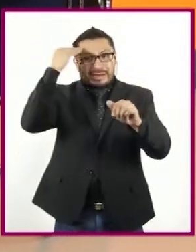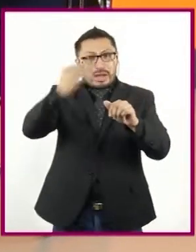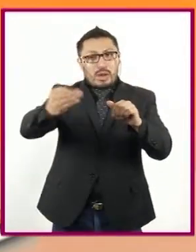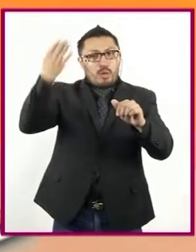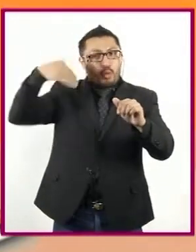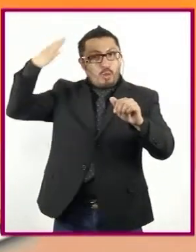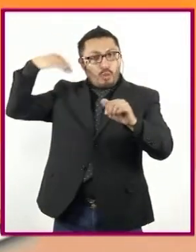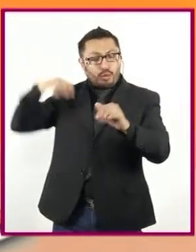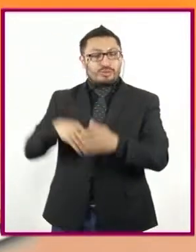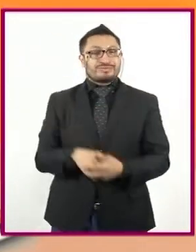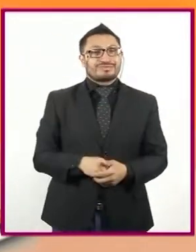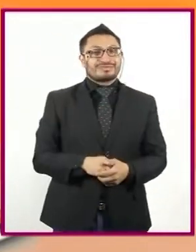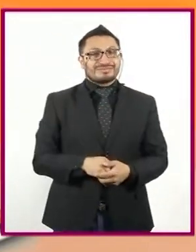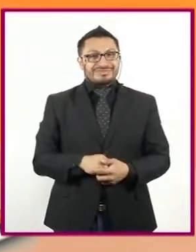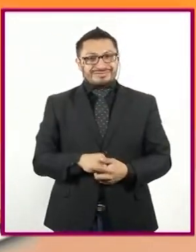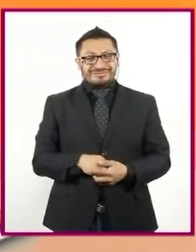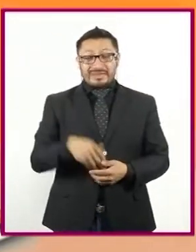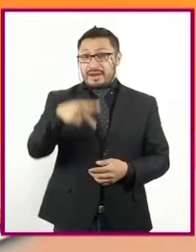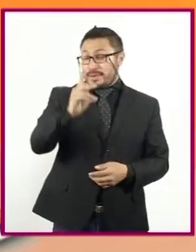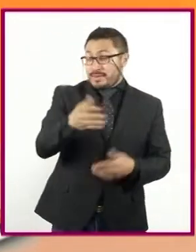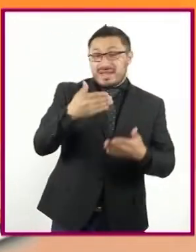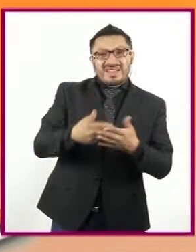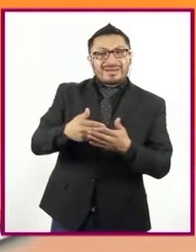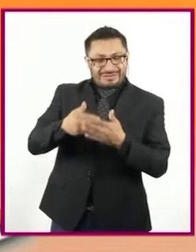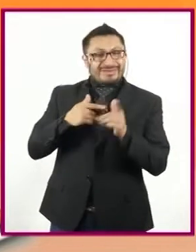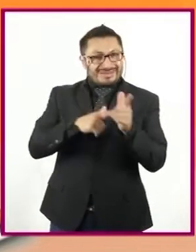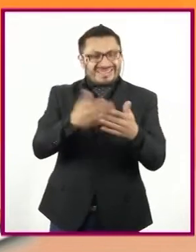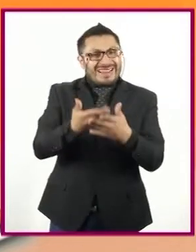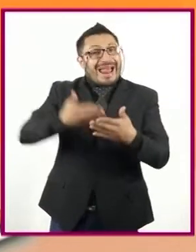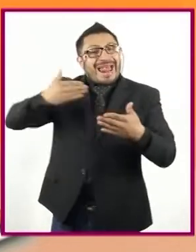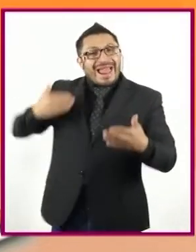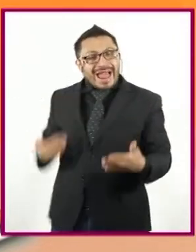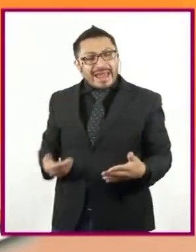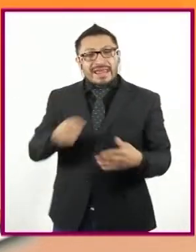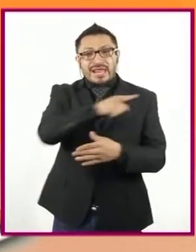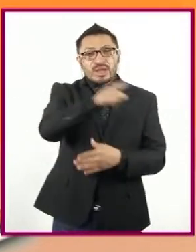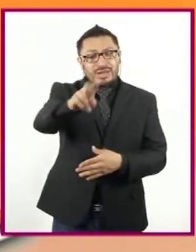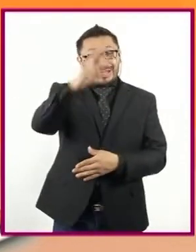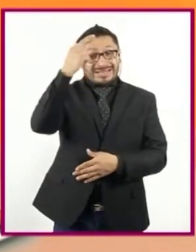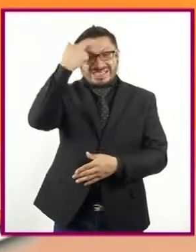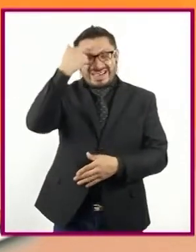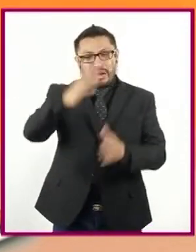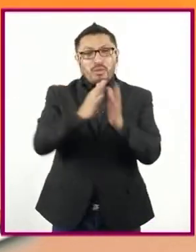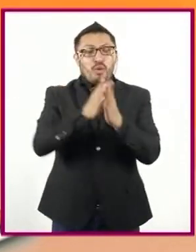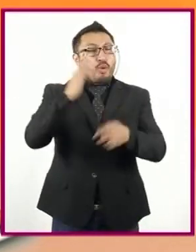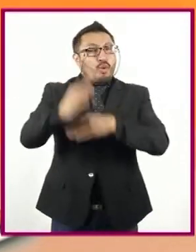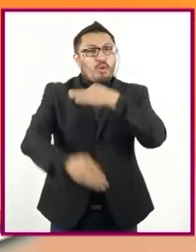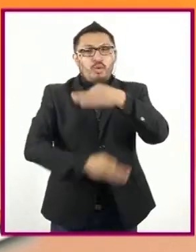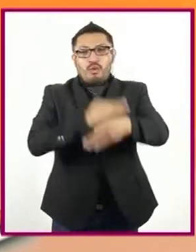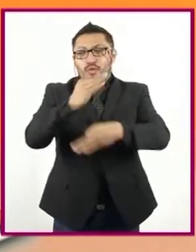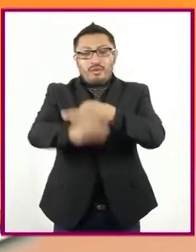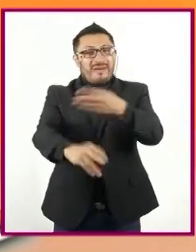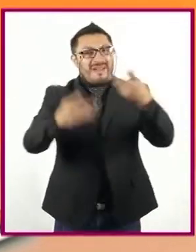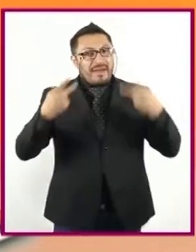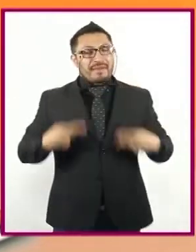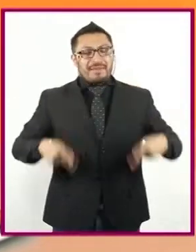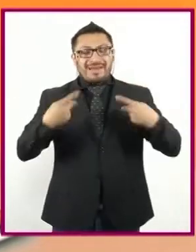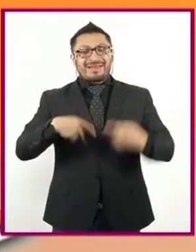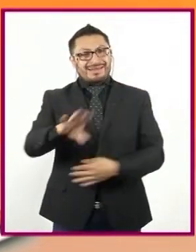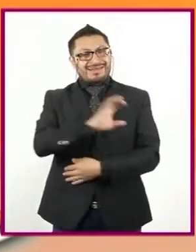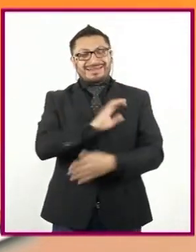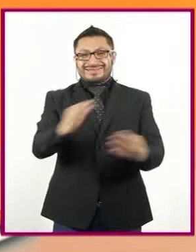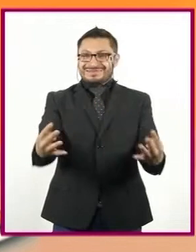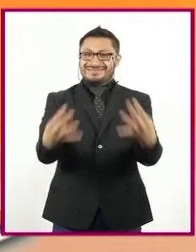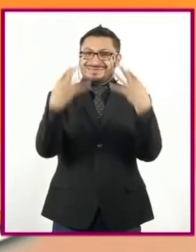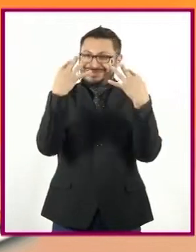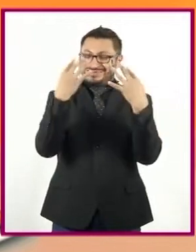otros. Pero antes de continuar, les queremos recordar a todos nuestros apreciables